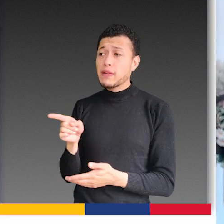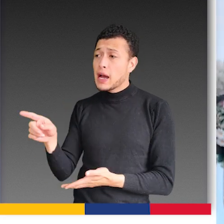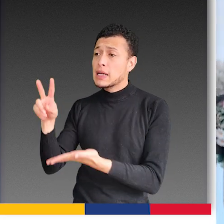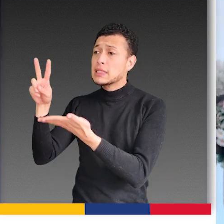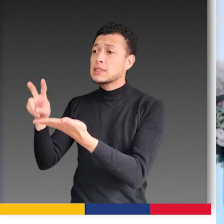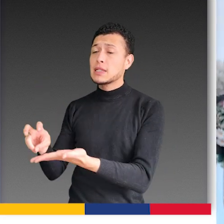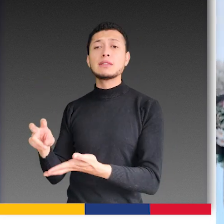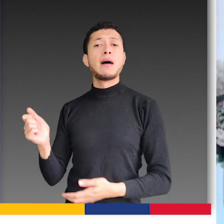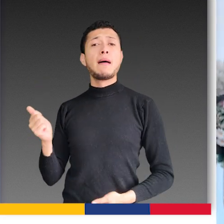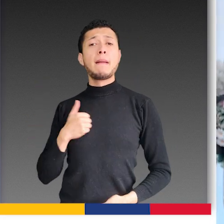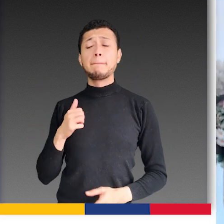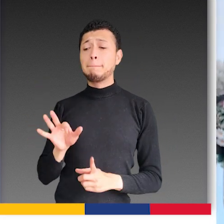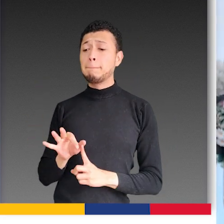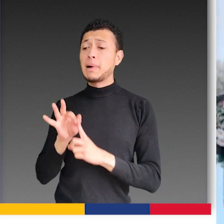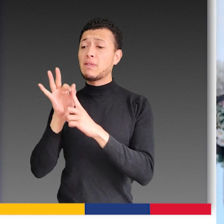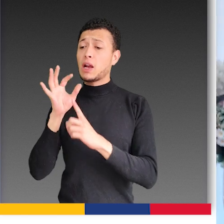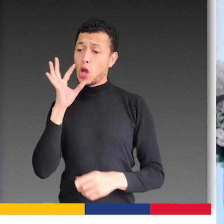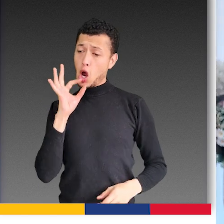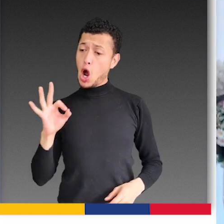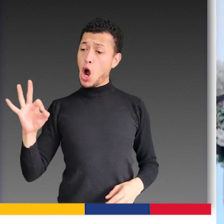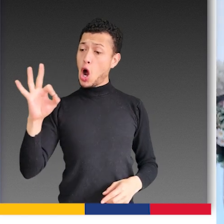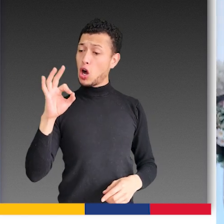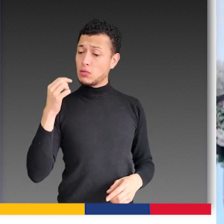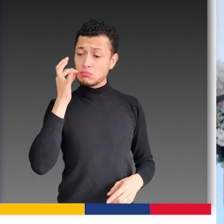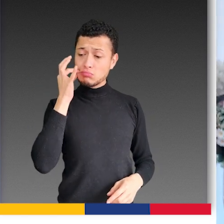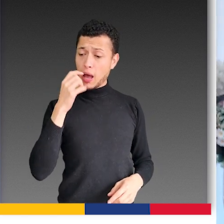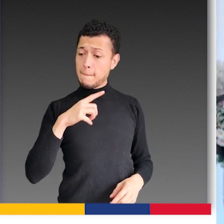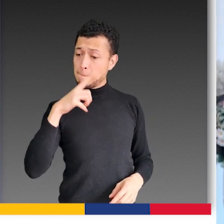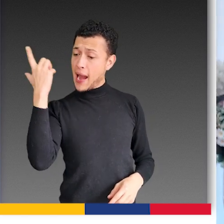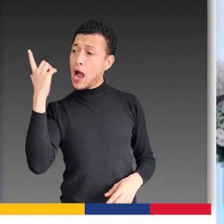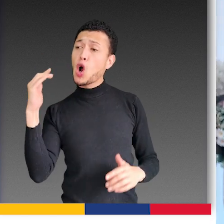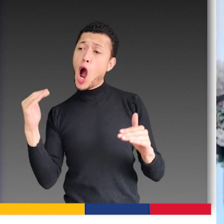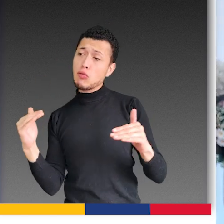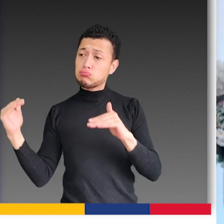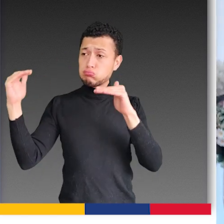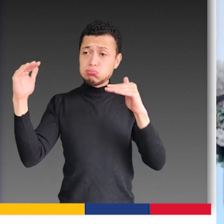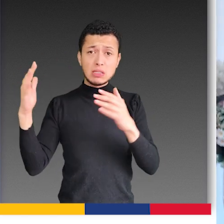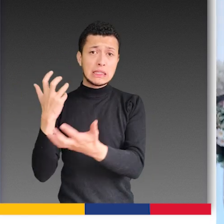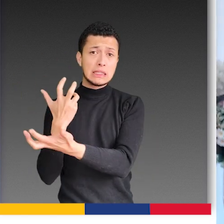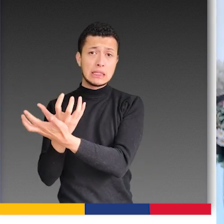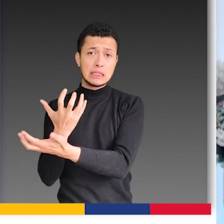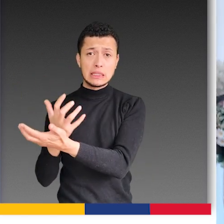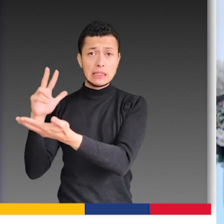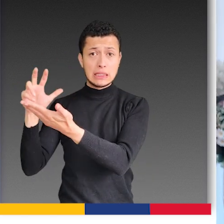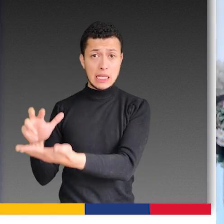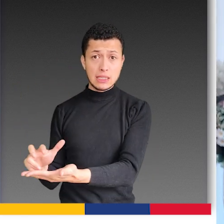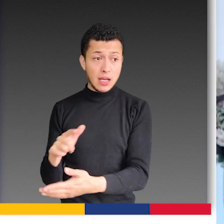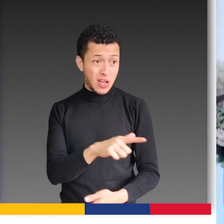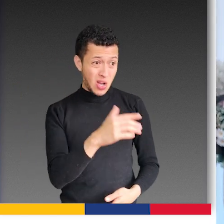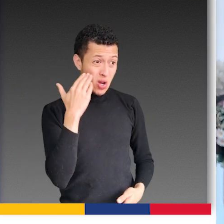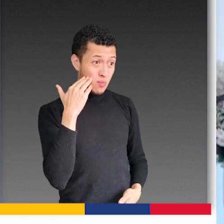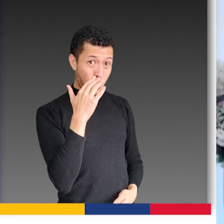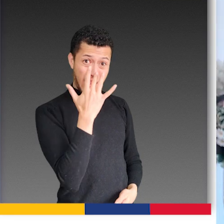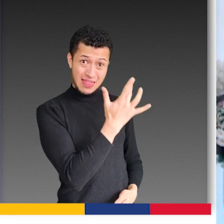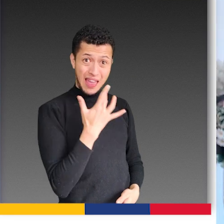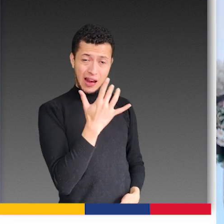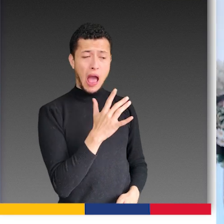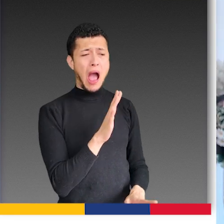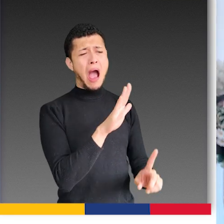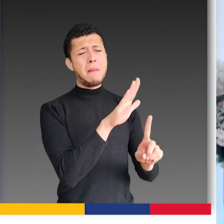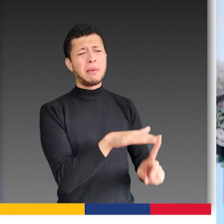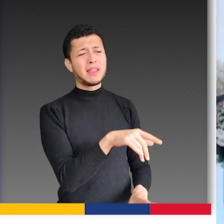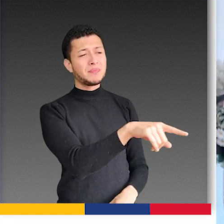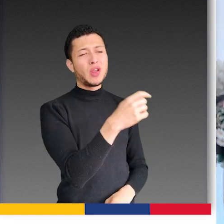hablamos de las ciencias siguen siendo un privilegio de hombres blancos. Una mujer